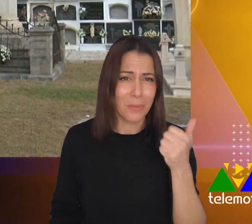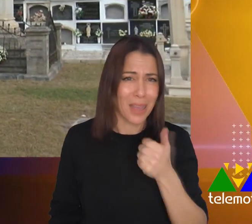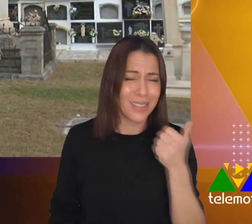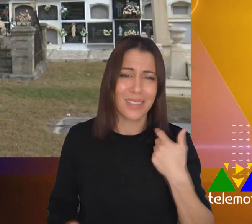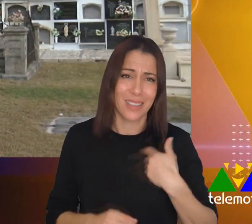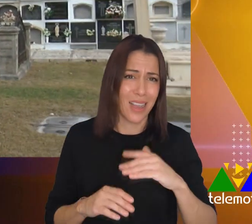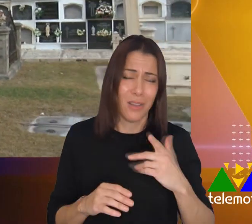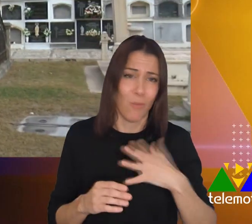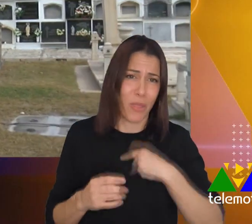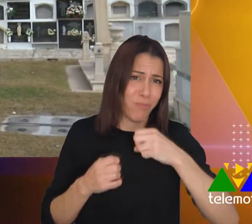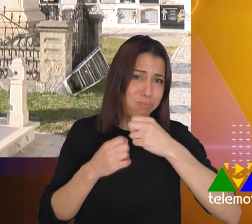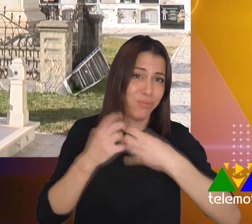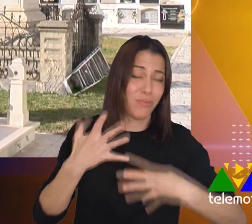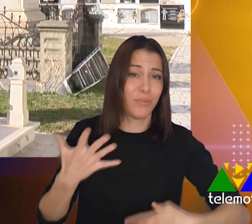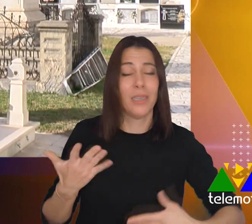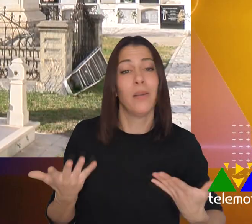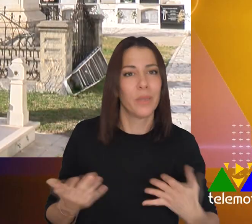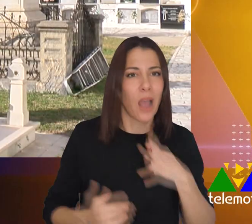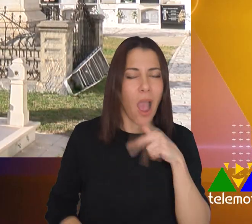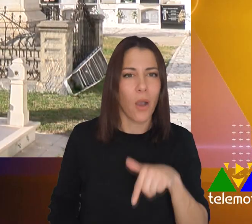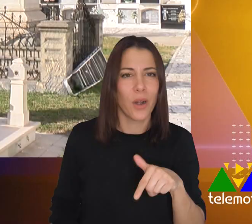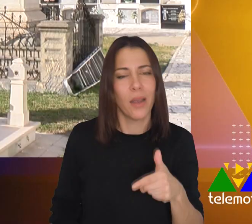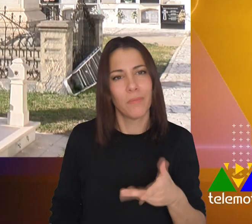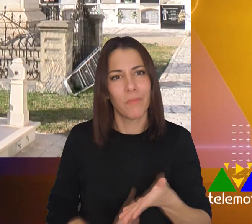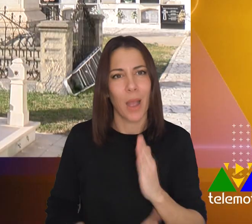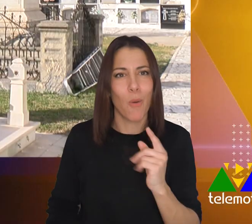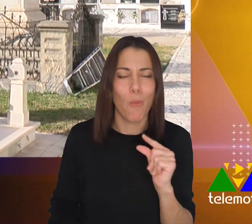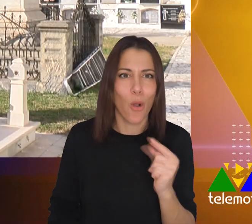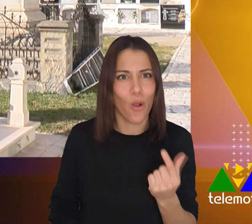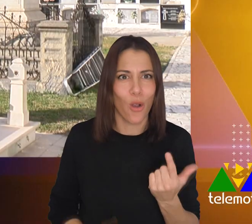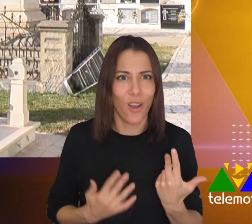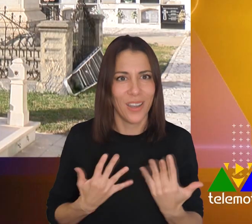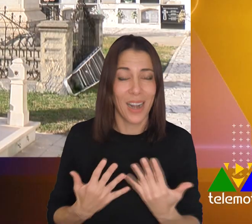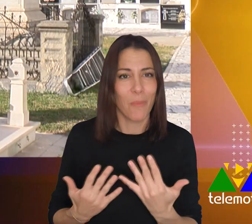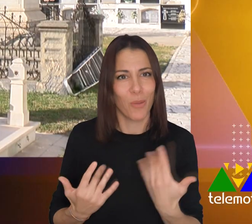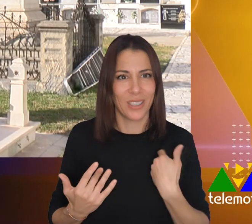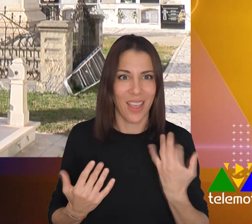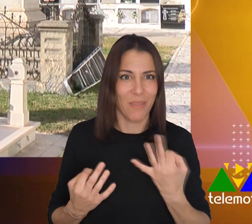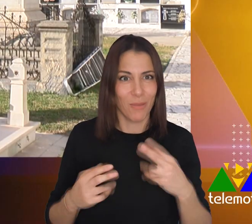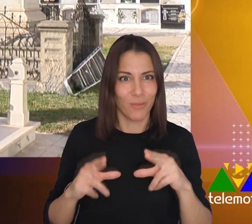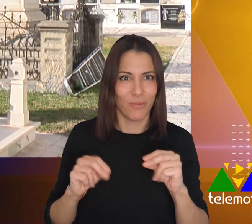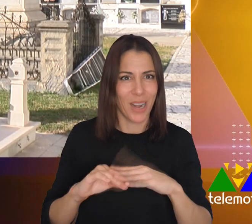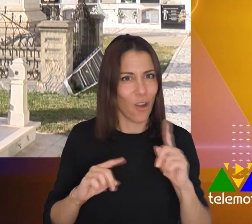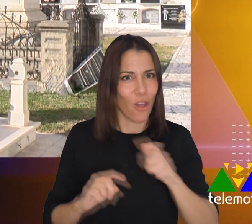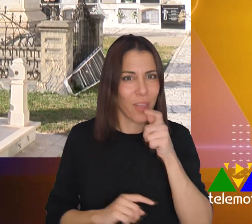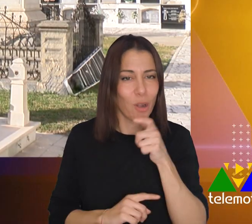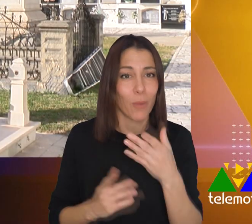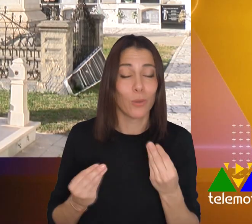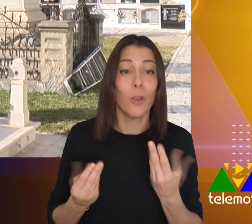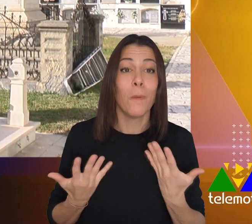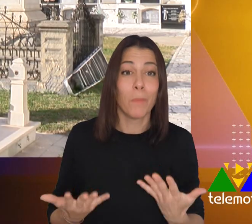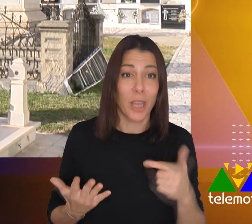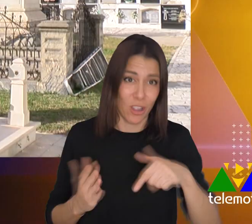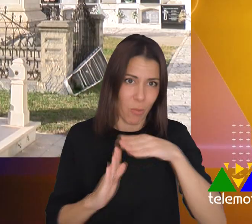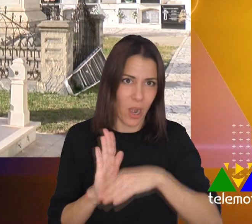que podríamos estar, porque bueno, vamos un poco a bola pluma. A bola pluma, lógicamente, para no demorar muchísimo